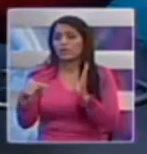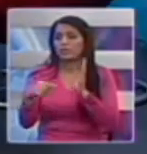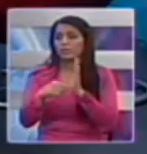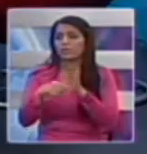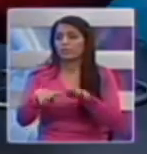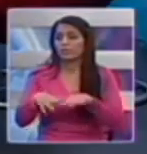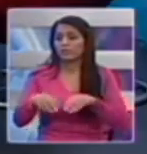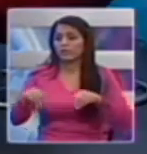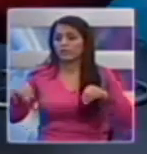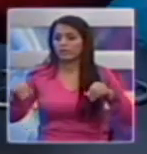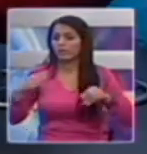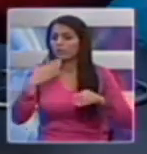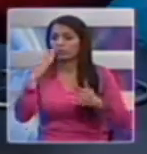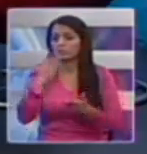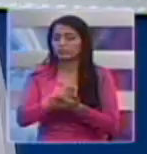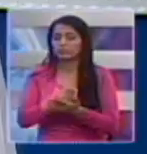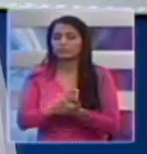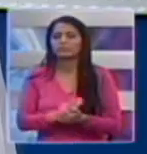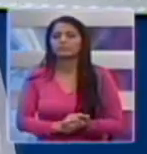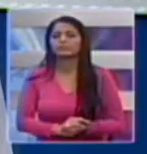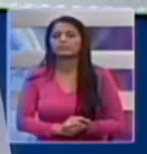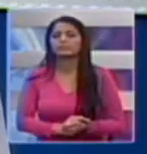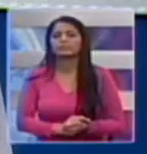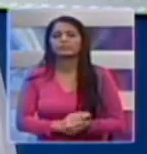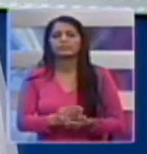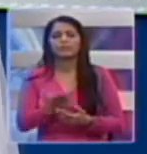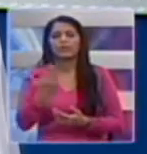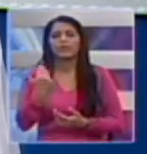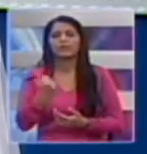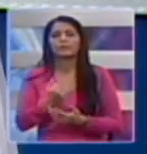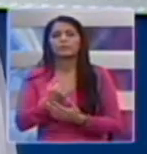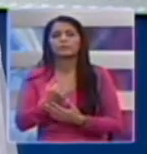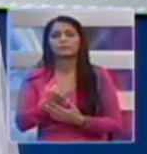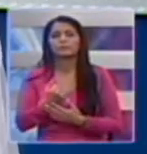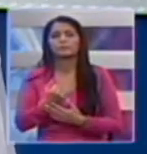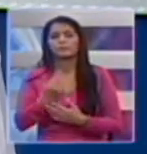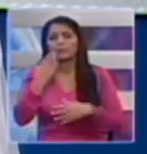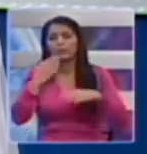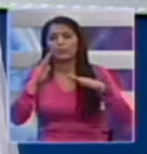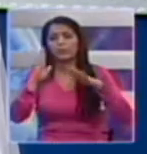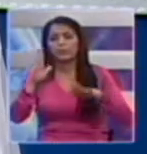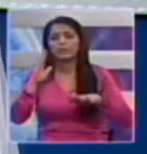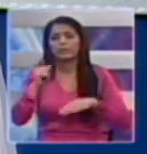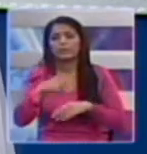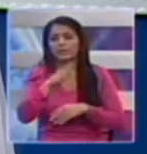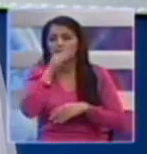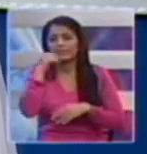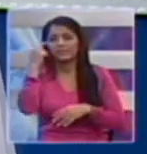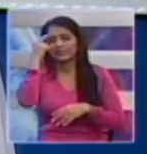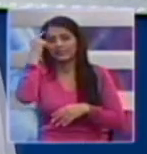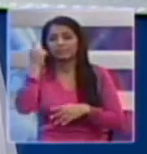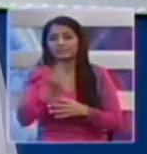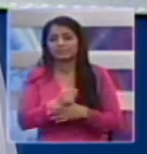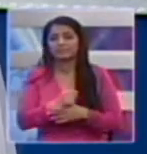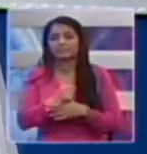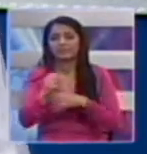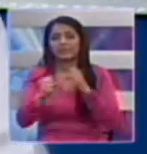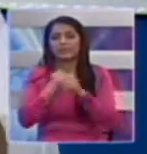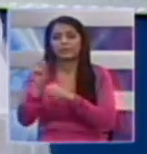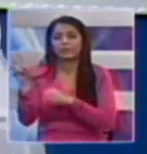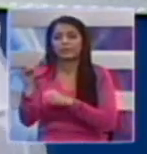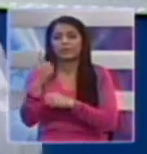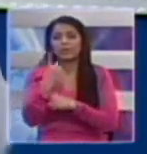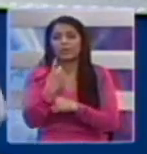Bueno, tuve la promesa del señor presidente de la República en el 2011 de que ese impuesto iba a ser eliminado. ¿Y qué